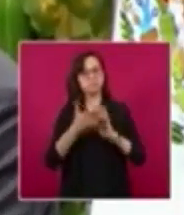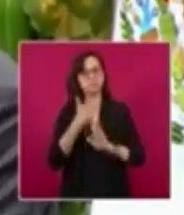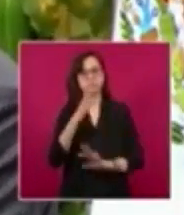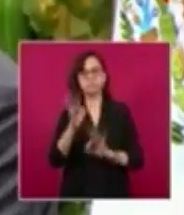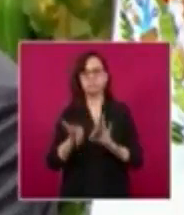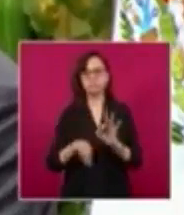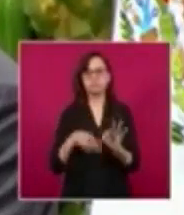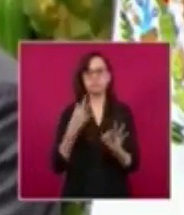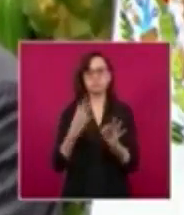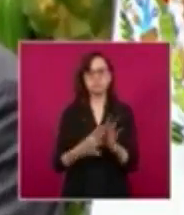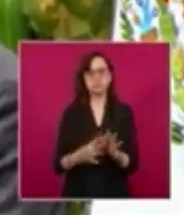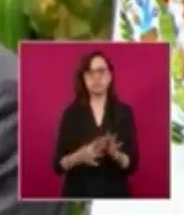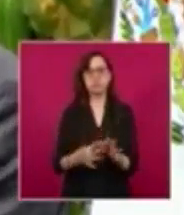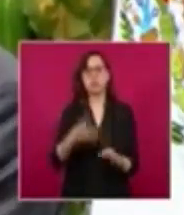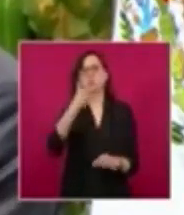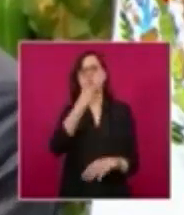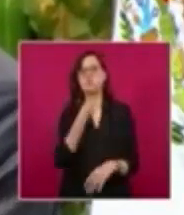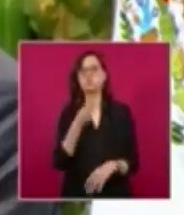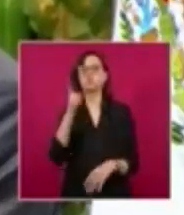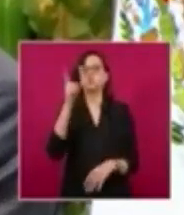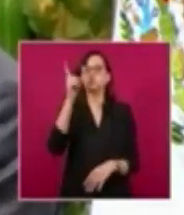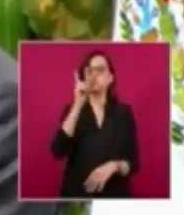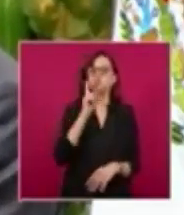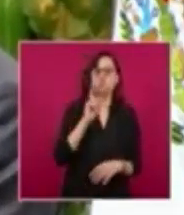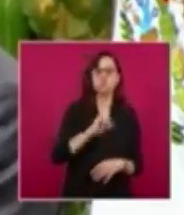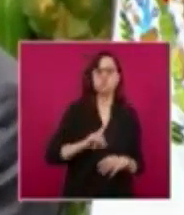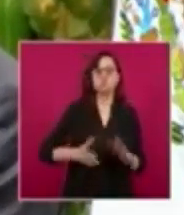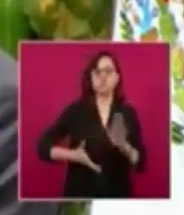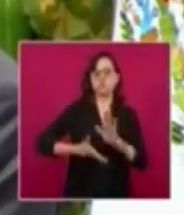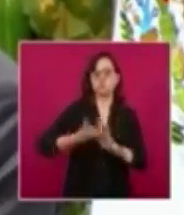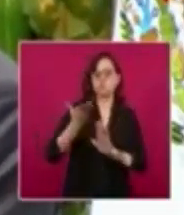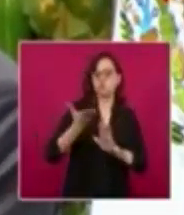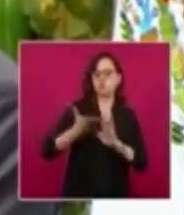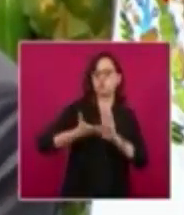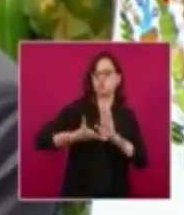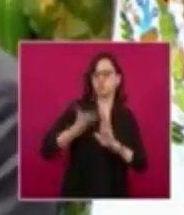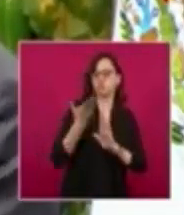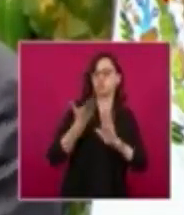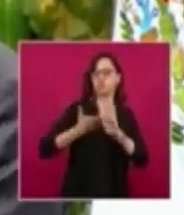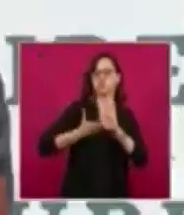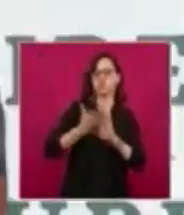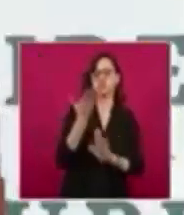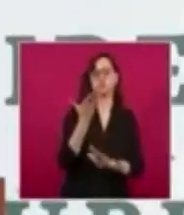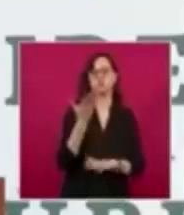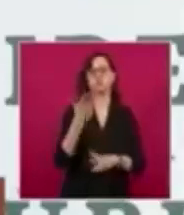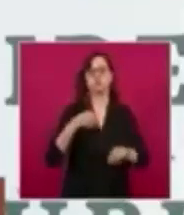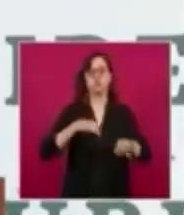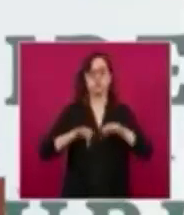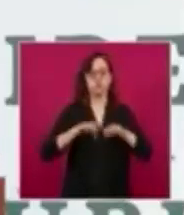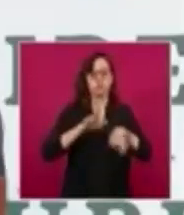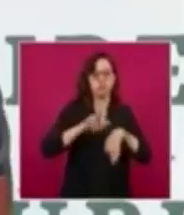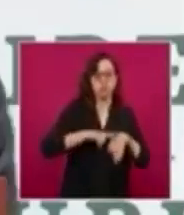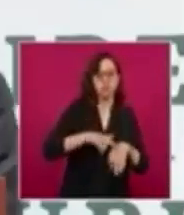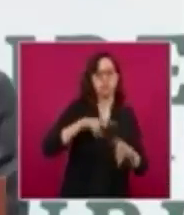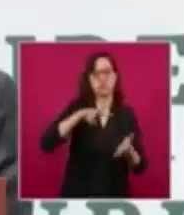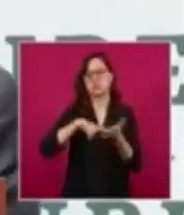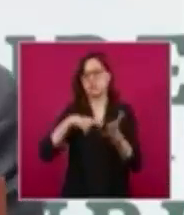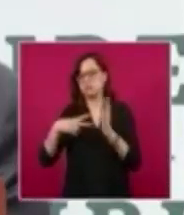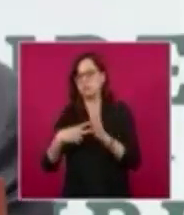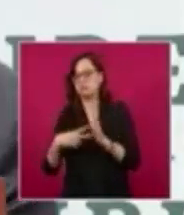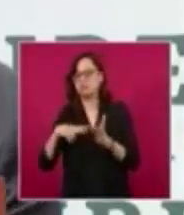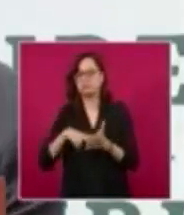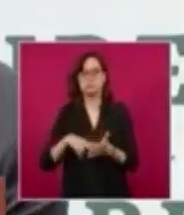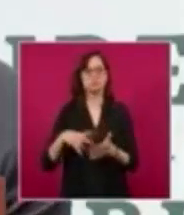reforma energética, ahí te viene algo que va a dañar todavía más tus intereses. Sí. Para mí es la